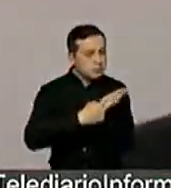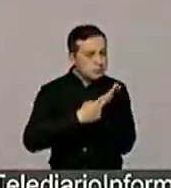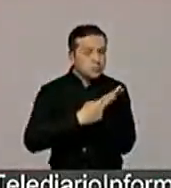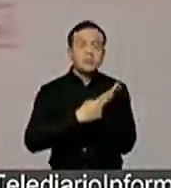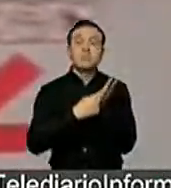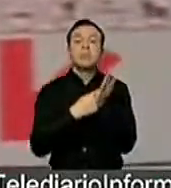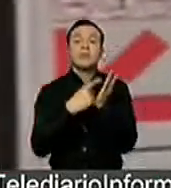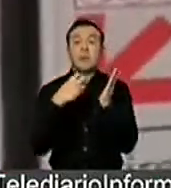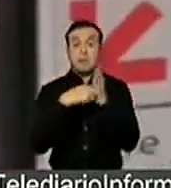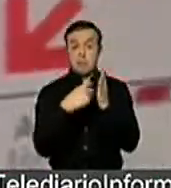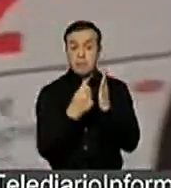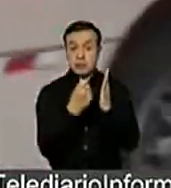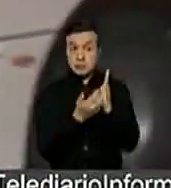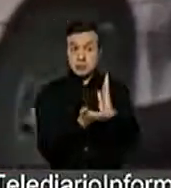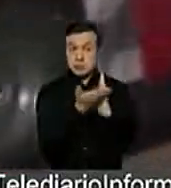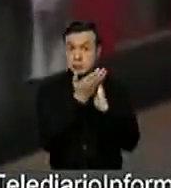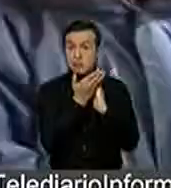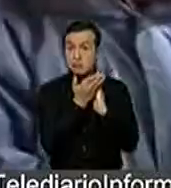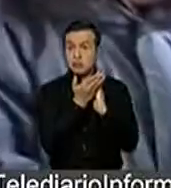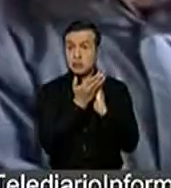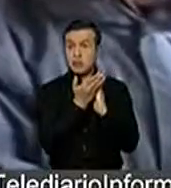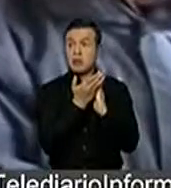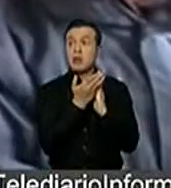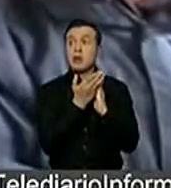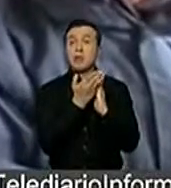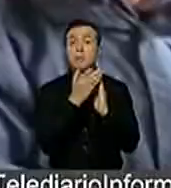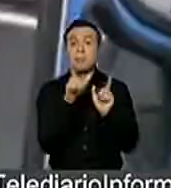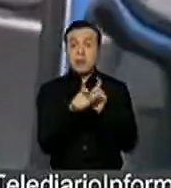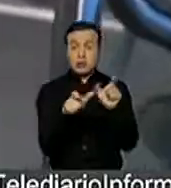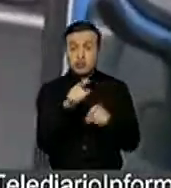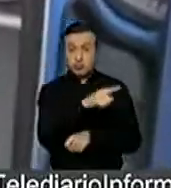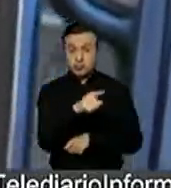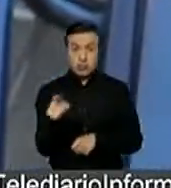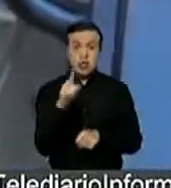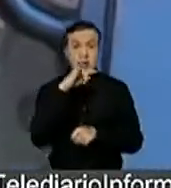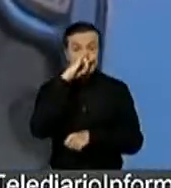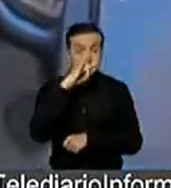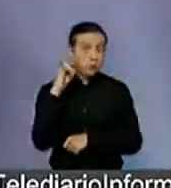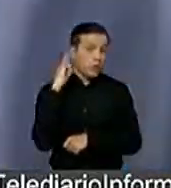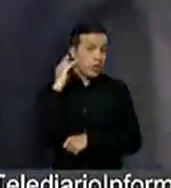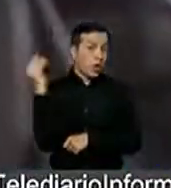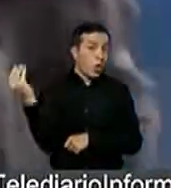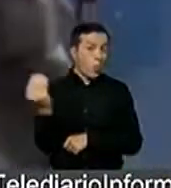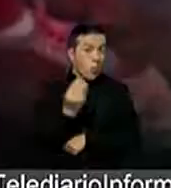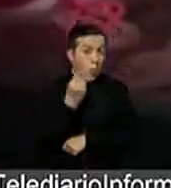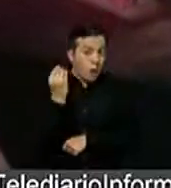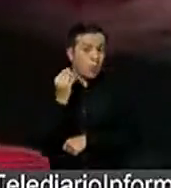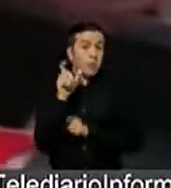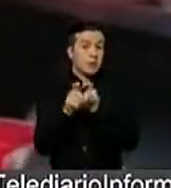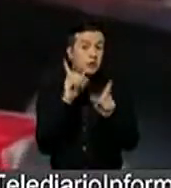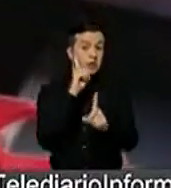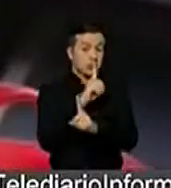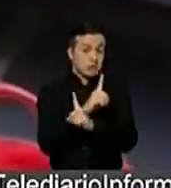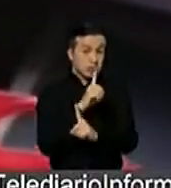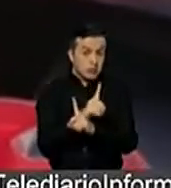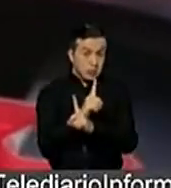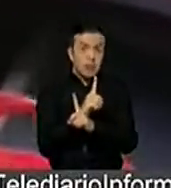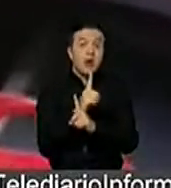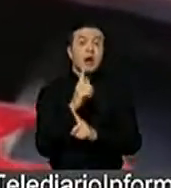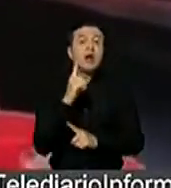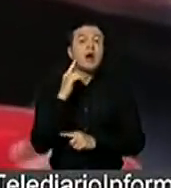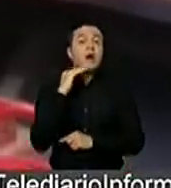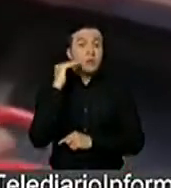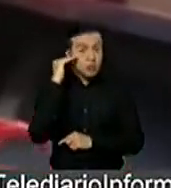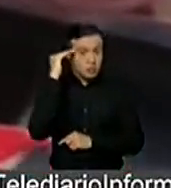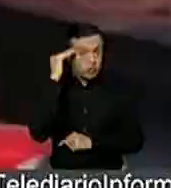que el alza de los pasajes no afecta a la tarifa preferencial, es decir, a los niños, niñas y adolescentes, personas con discapacidad y adultos